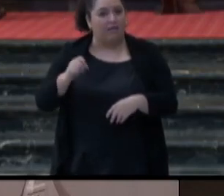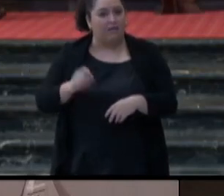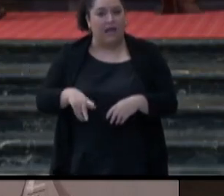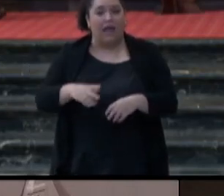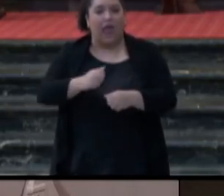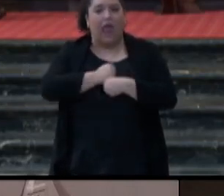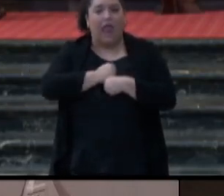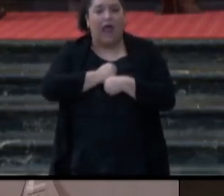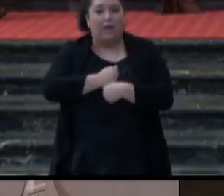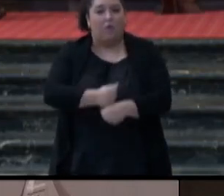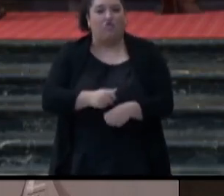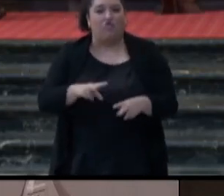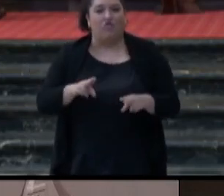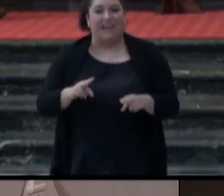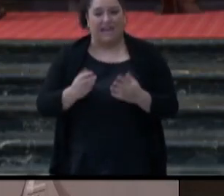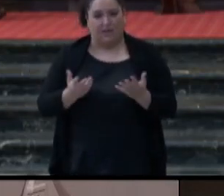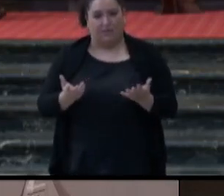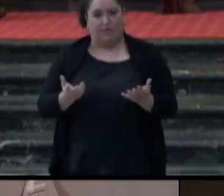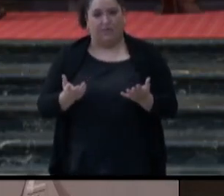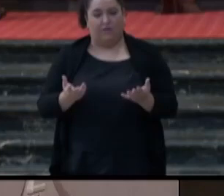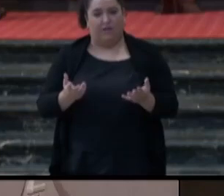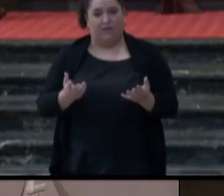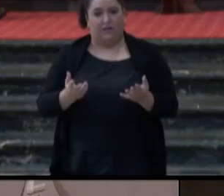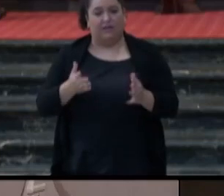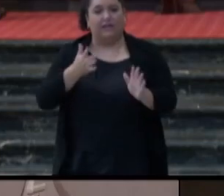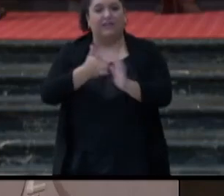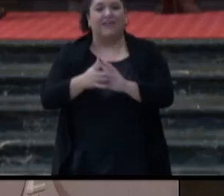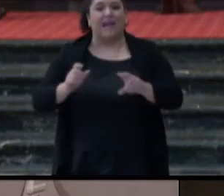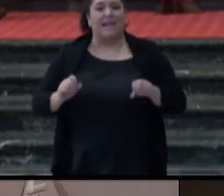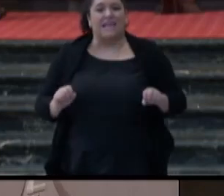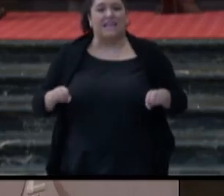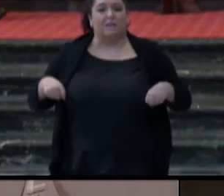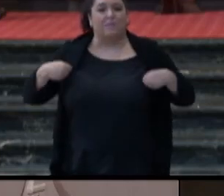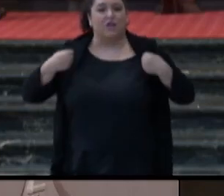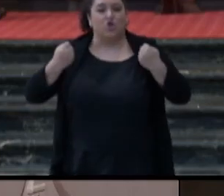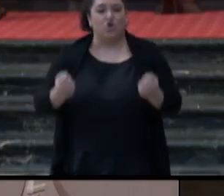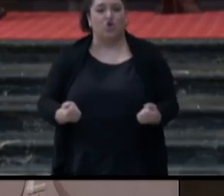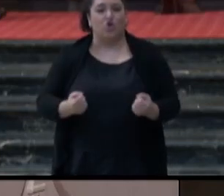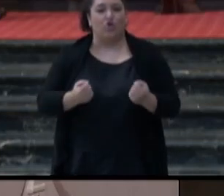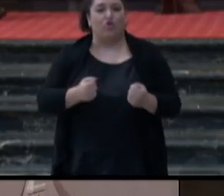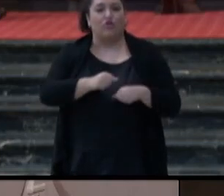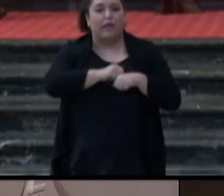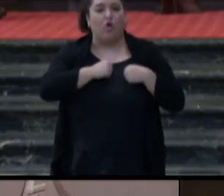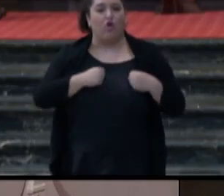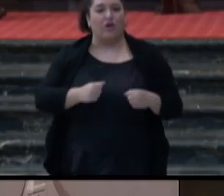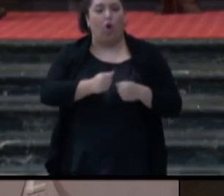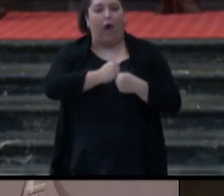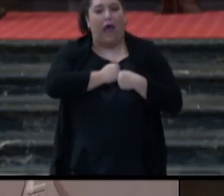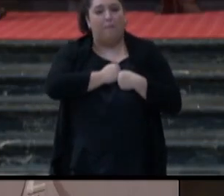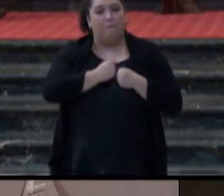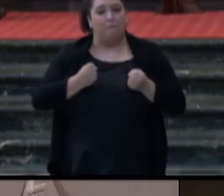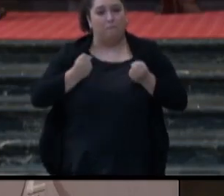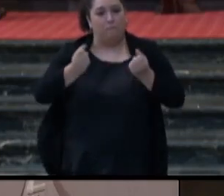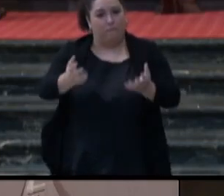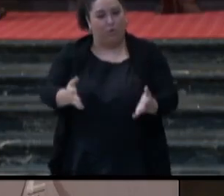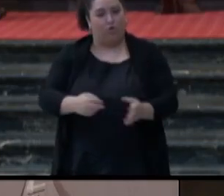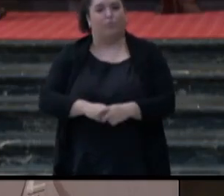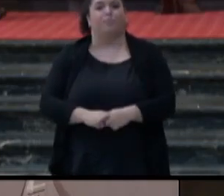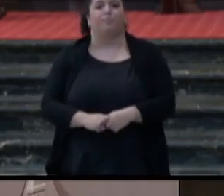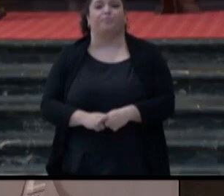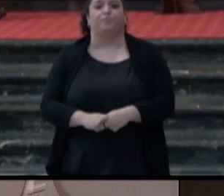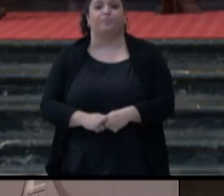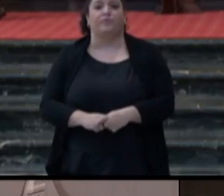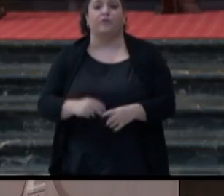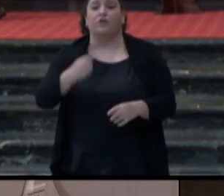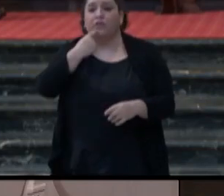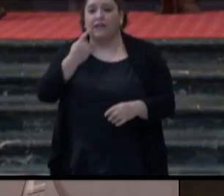fraterno que es la expresión del verdadero amor del corazón lo dirá después San